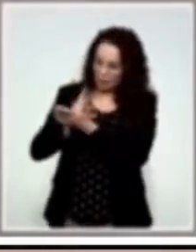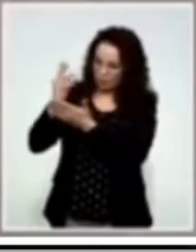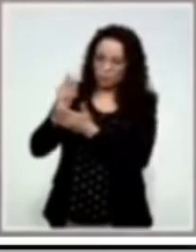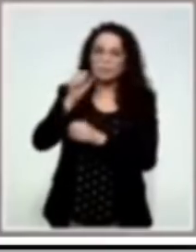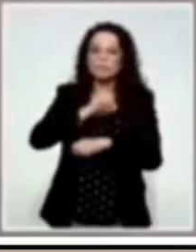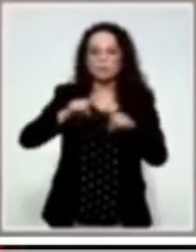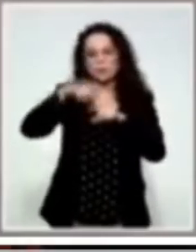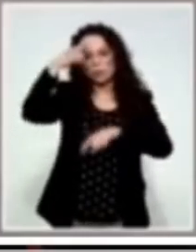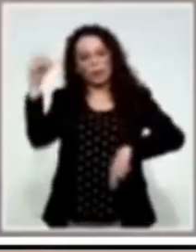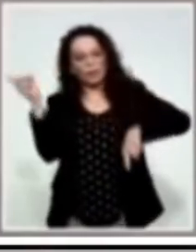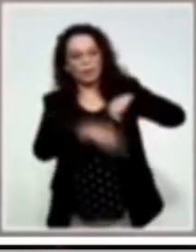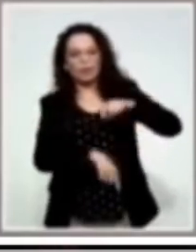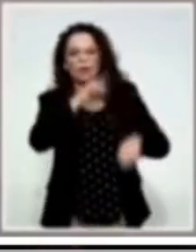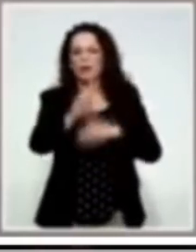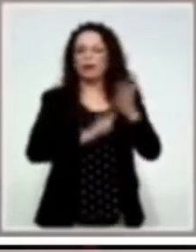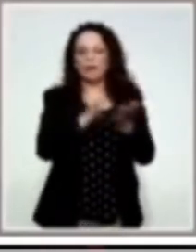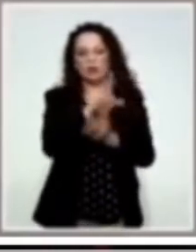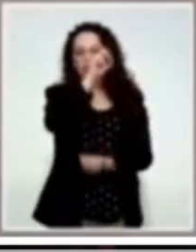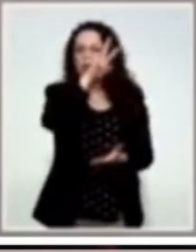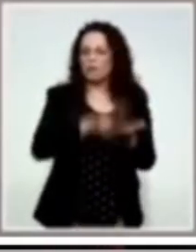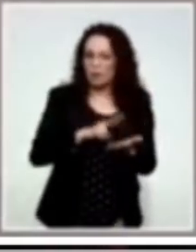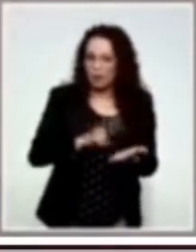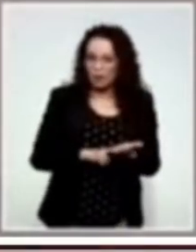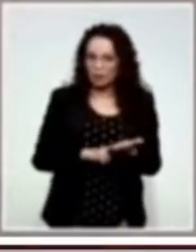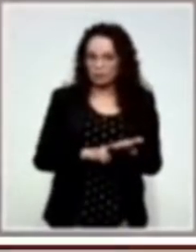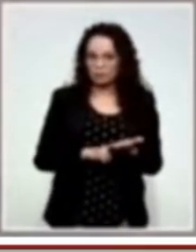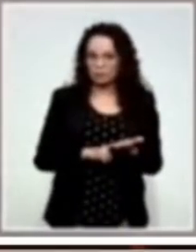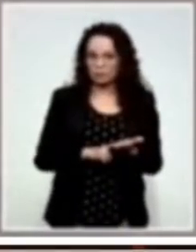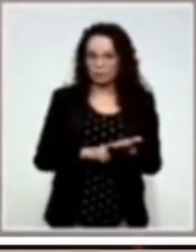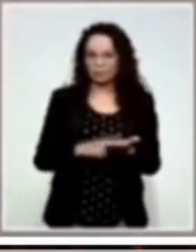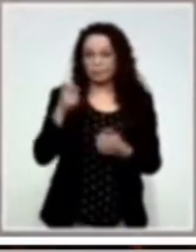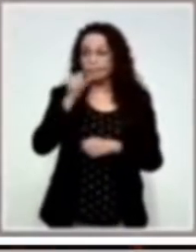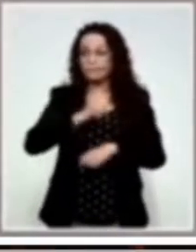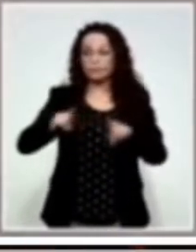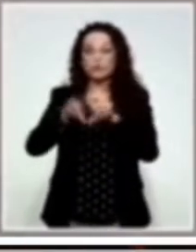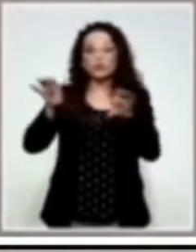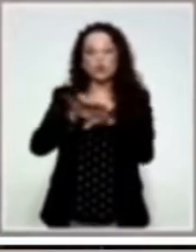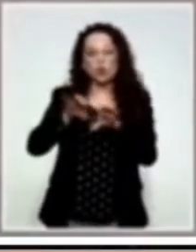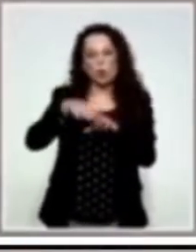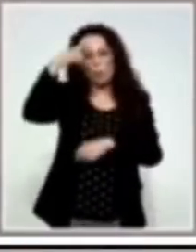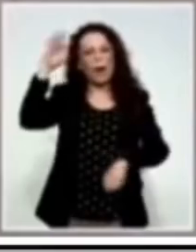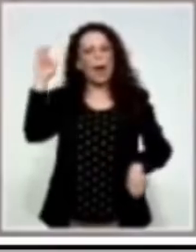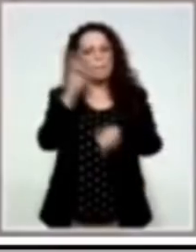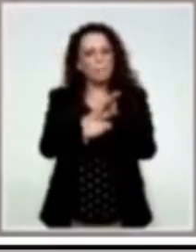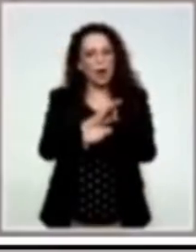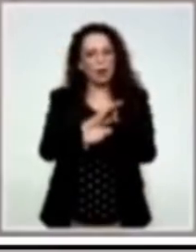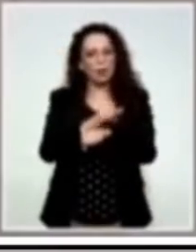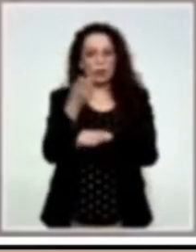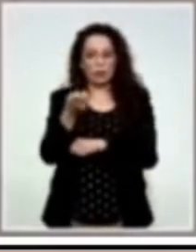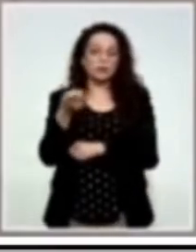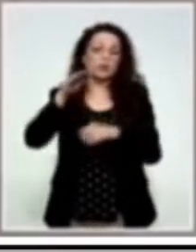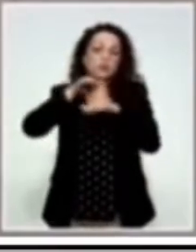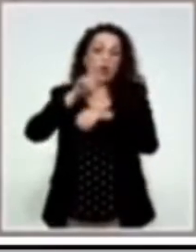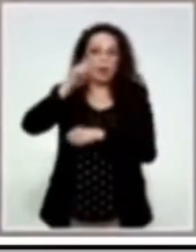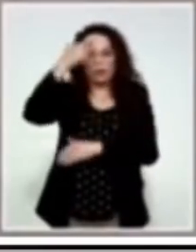Misma mayoría calificada que repitió para la Declaratoria General de Inconstitucionalidad en amparo. De tal suerte que como las leyes